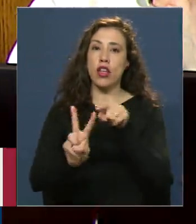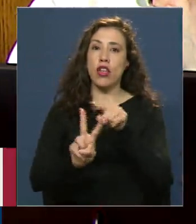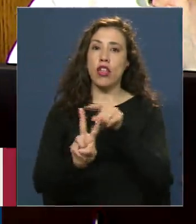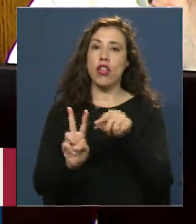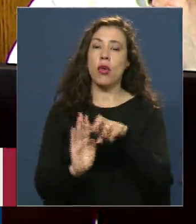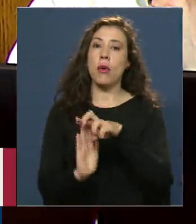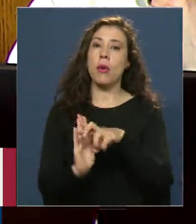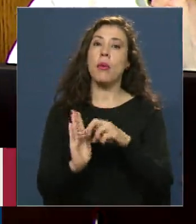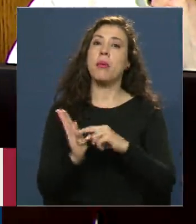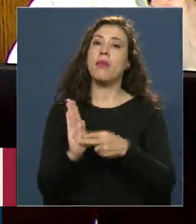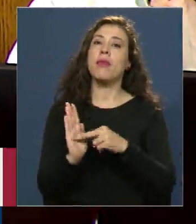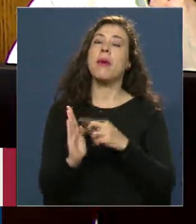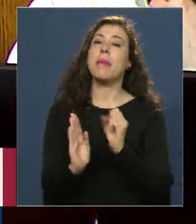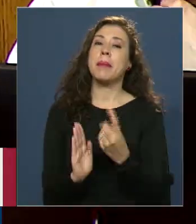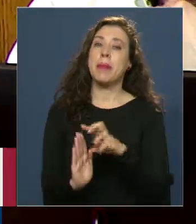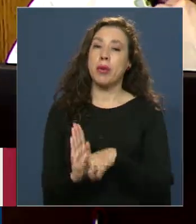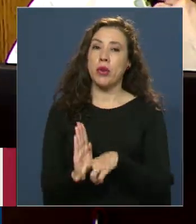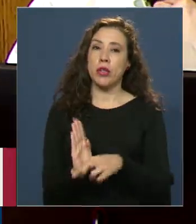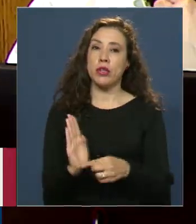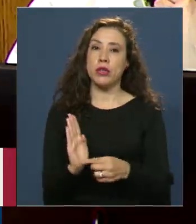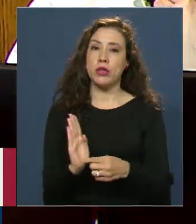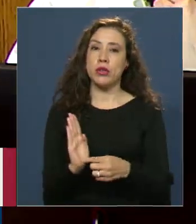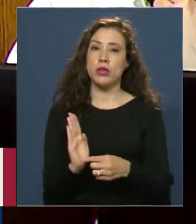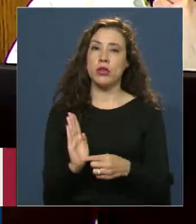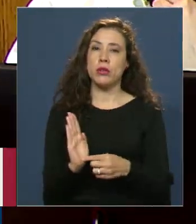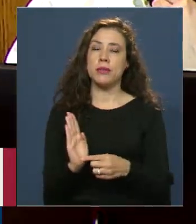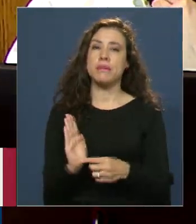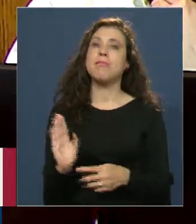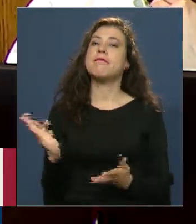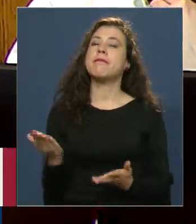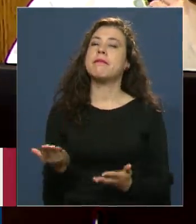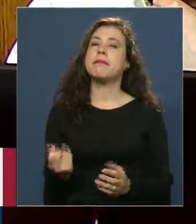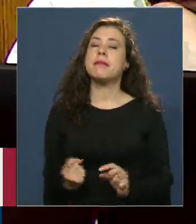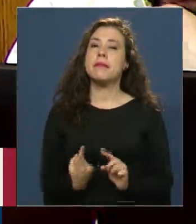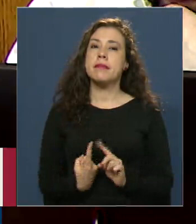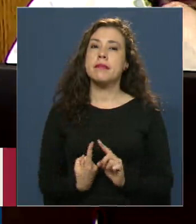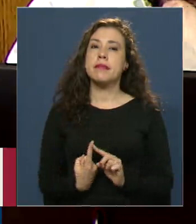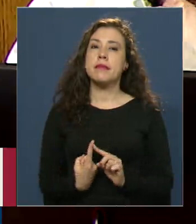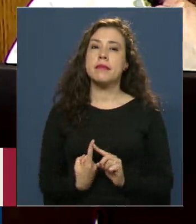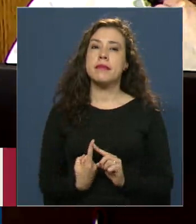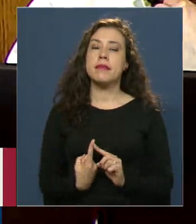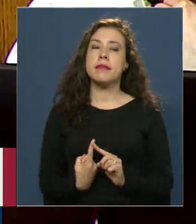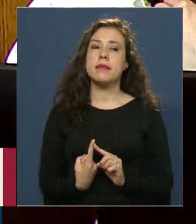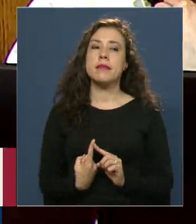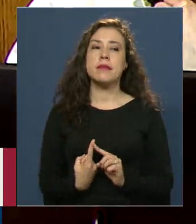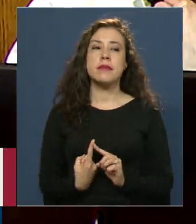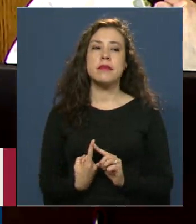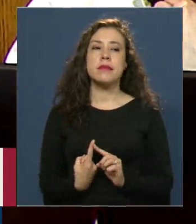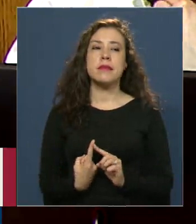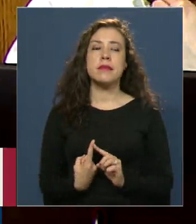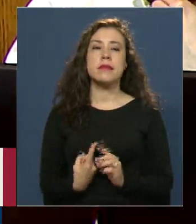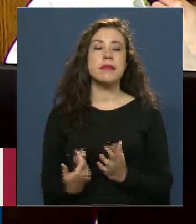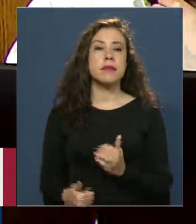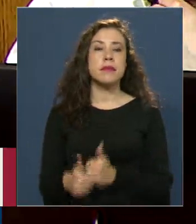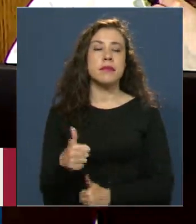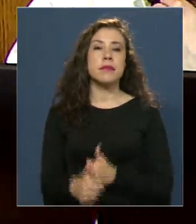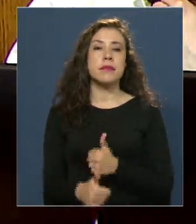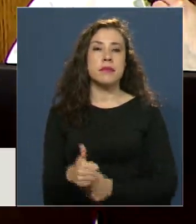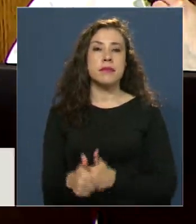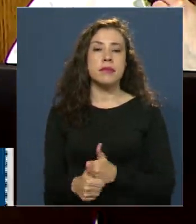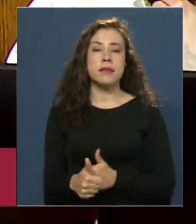en el proyecto original. El primero es que los profesionales